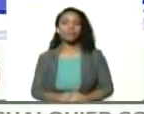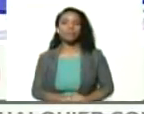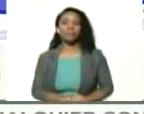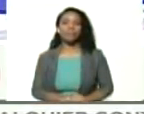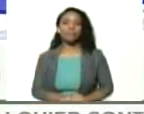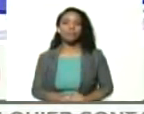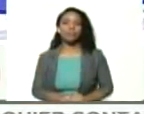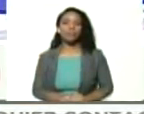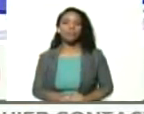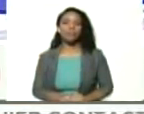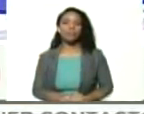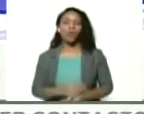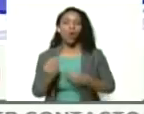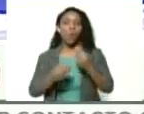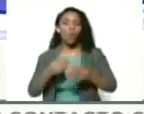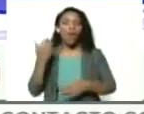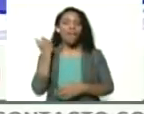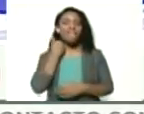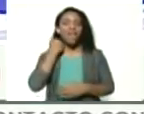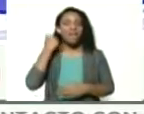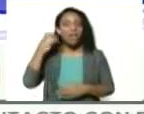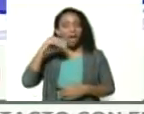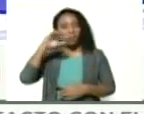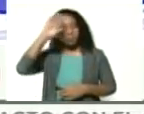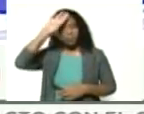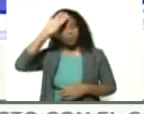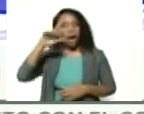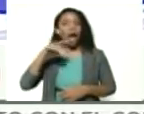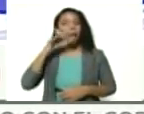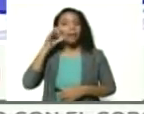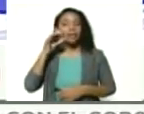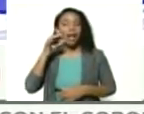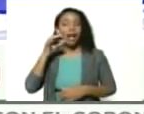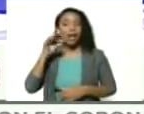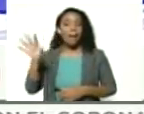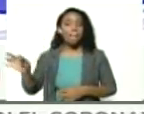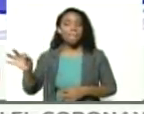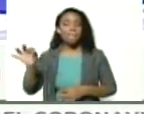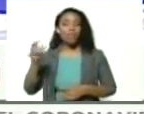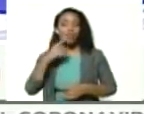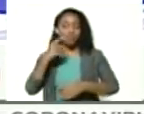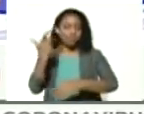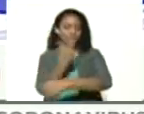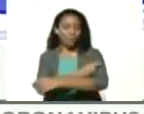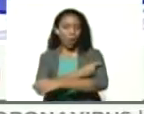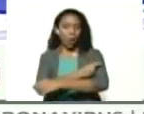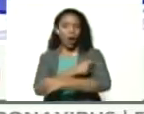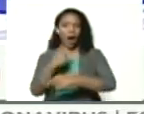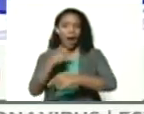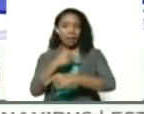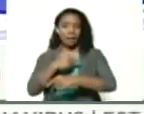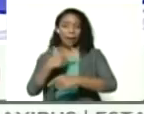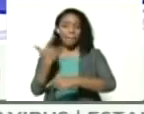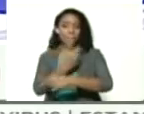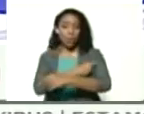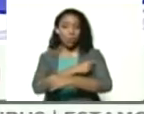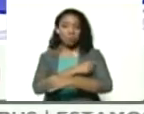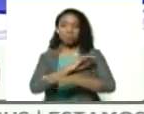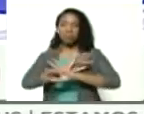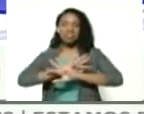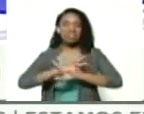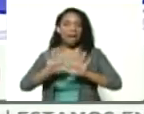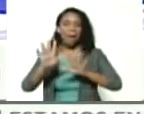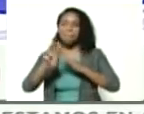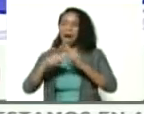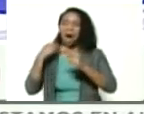de la fiebre amarilla. Te ponen la de fiebre amarilla y no te pega la fiebre amarilla, ¿verdad? Ese tipo de vacuna.